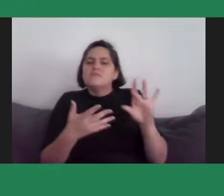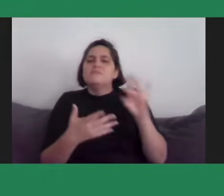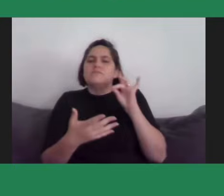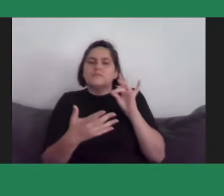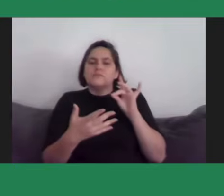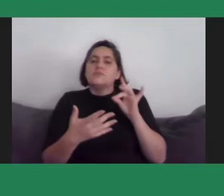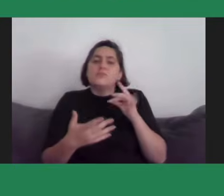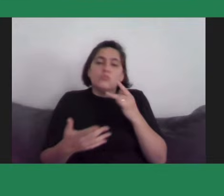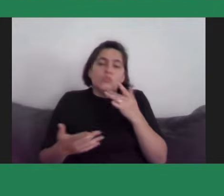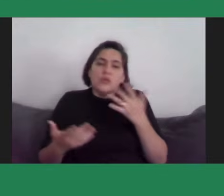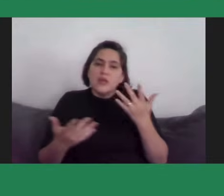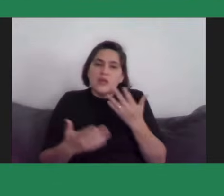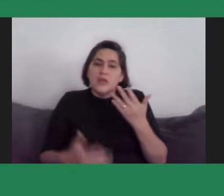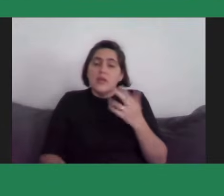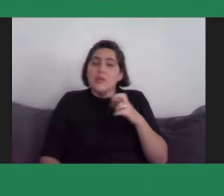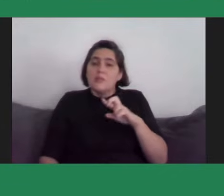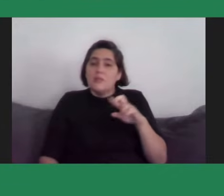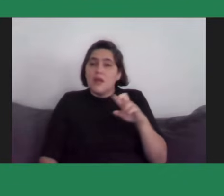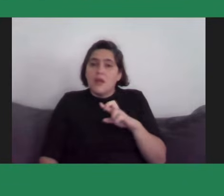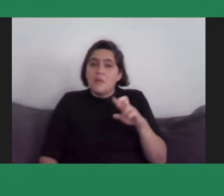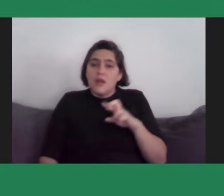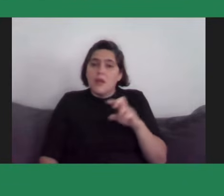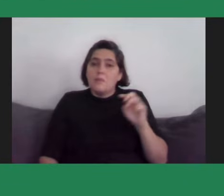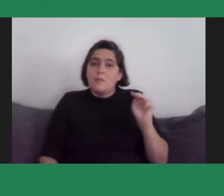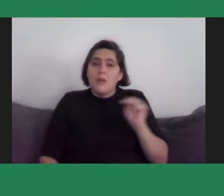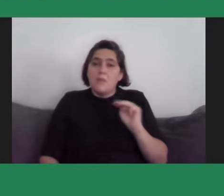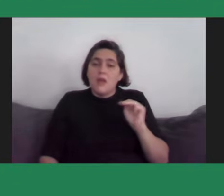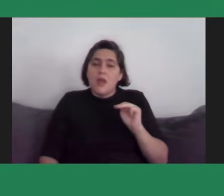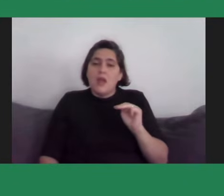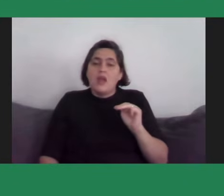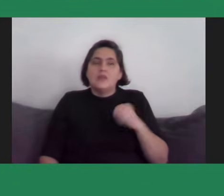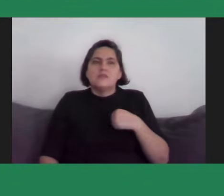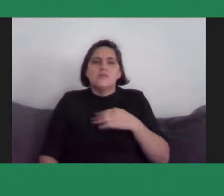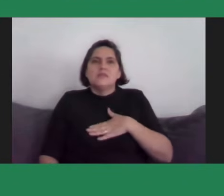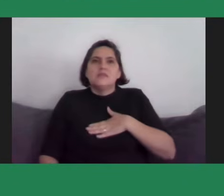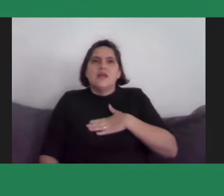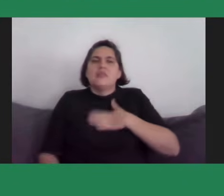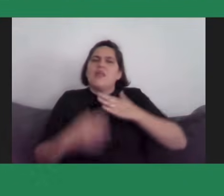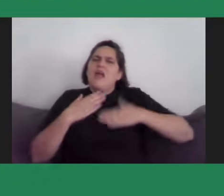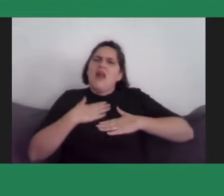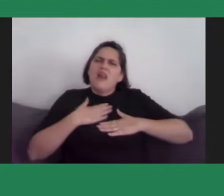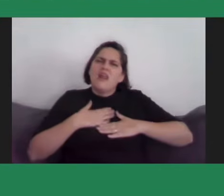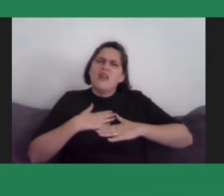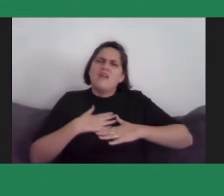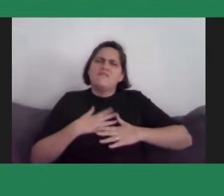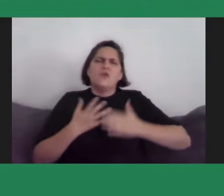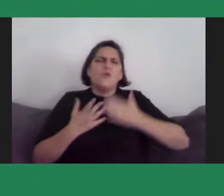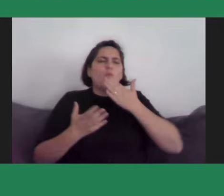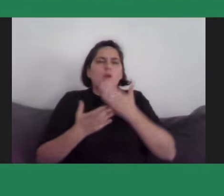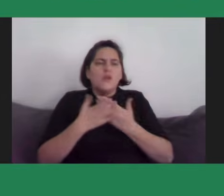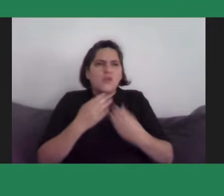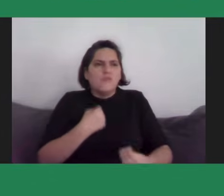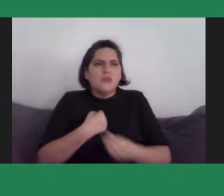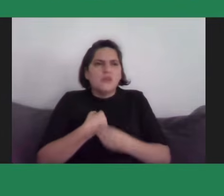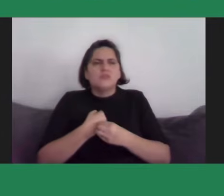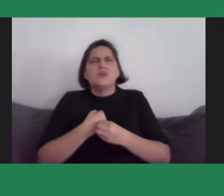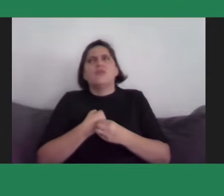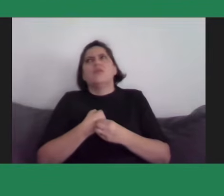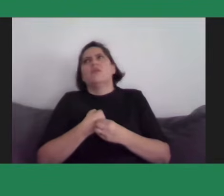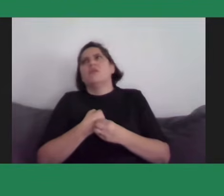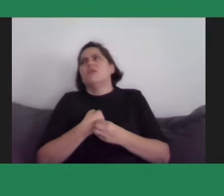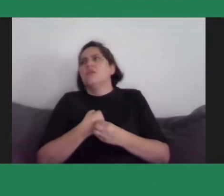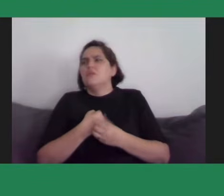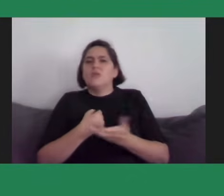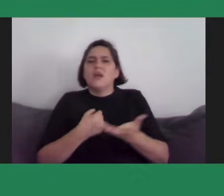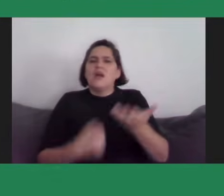madres reciben un alivio cuando se diagnostica a su hijo o su hija dentro del espectro, porque recibieron tantas críticas de que el niño